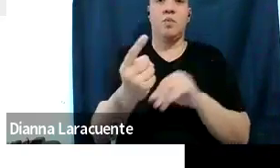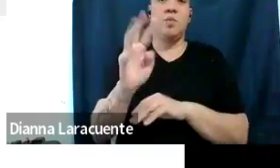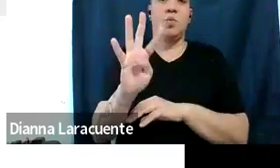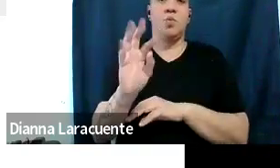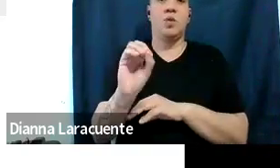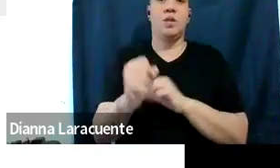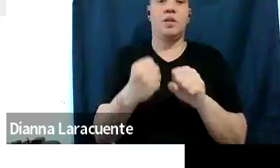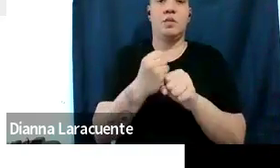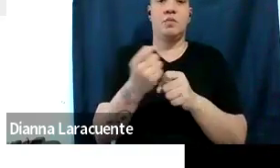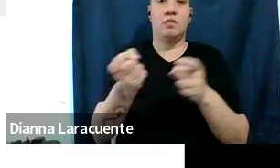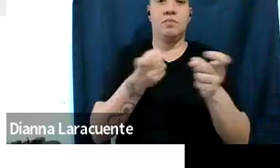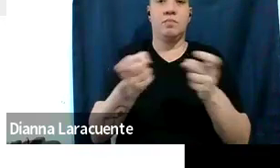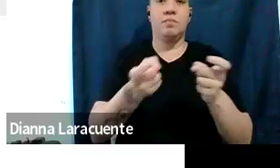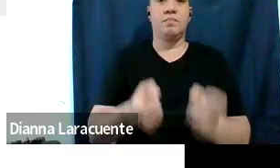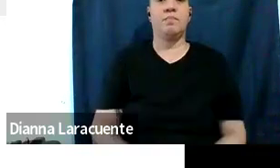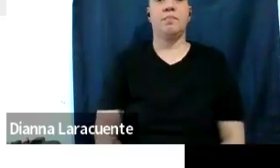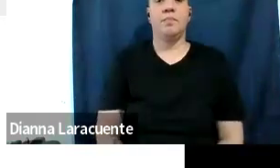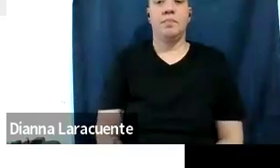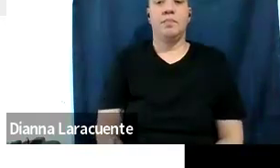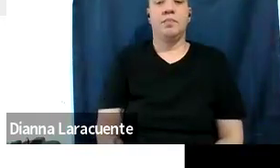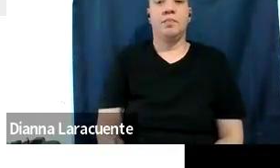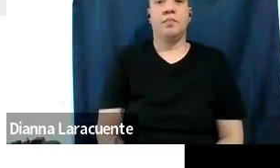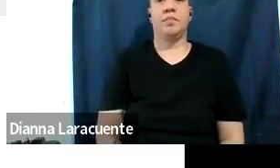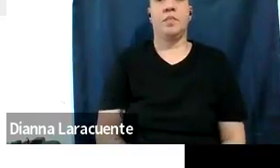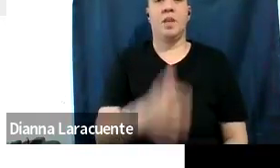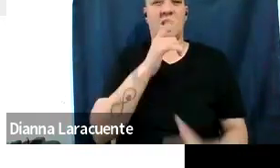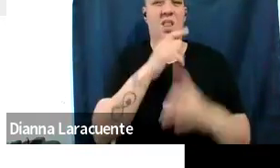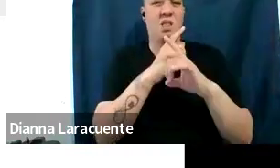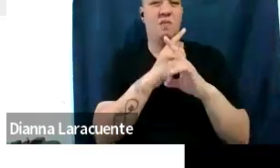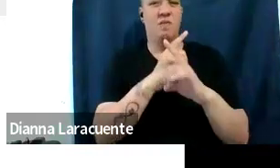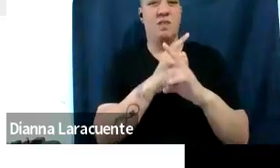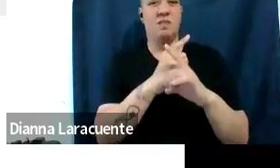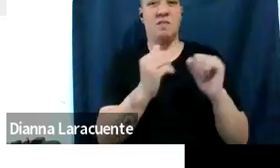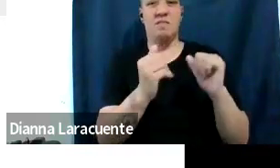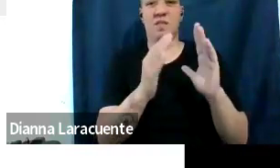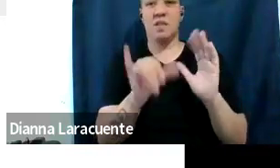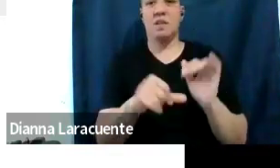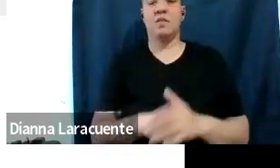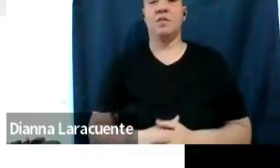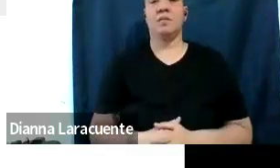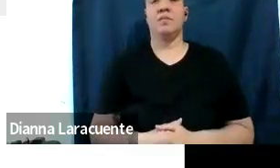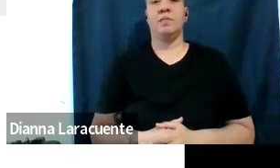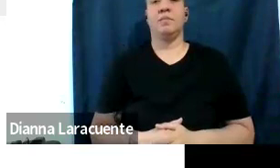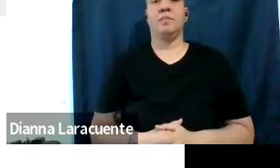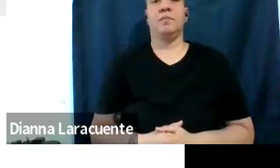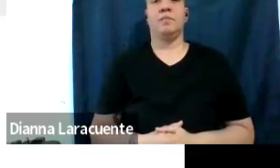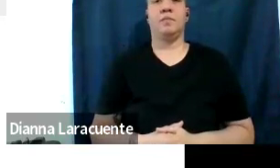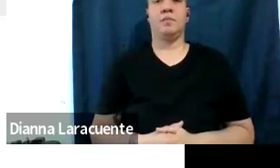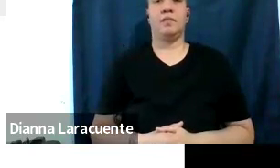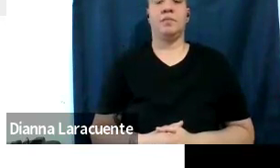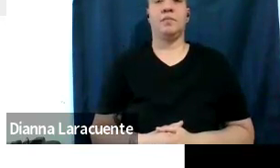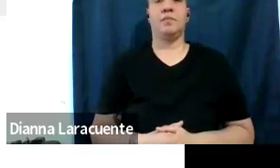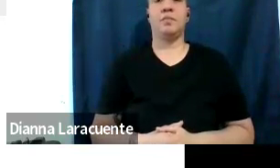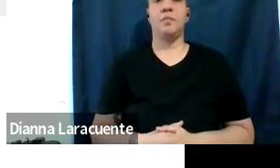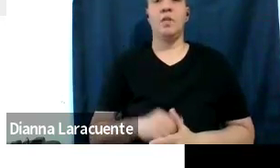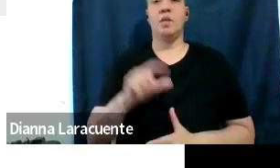de dominación. ¿Y quién nos va a defender frente a eso? Frente a eso, bueno, Muñoz Rivera no sabía que